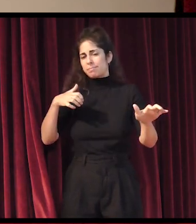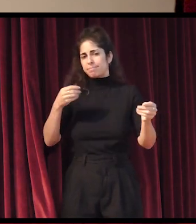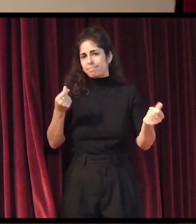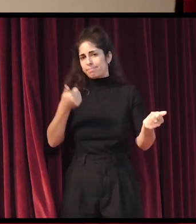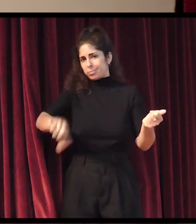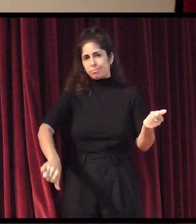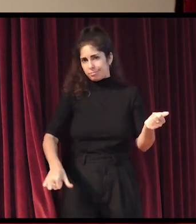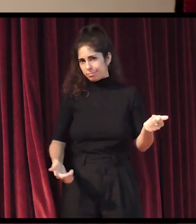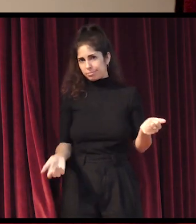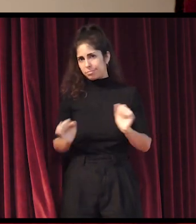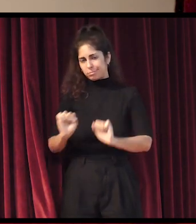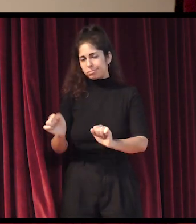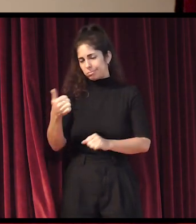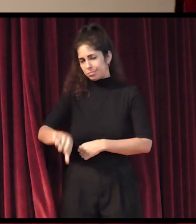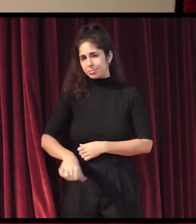eran aceptadas, eran rechazadas.